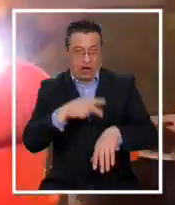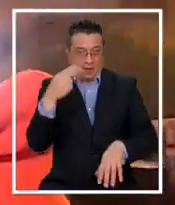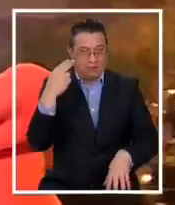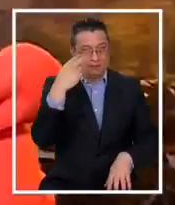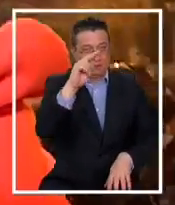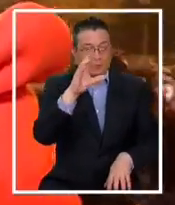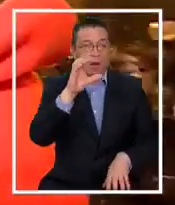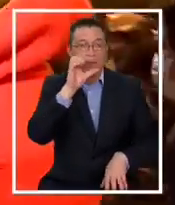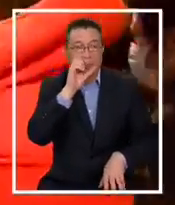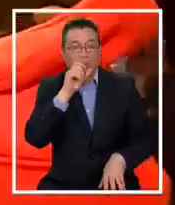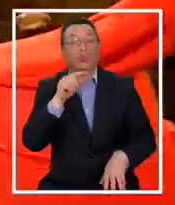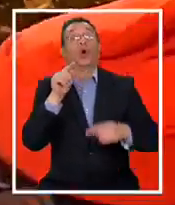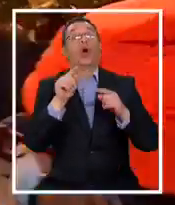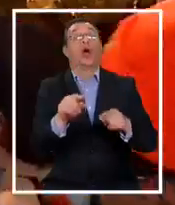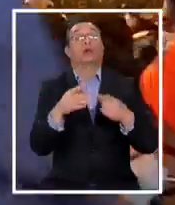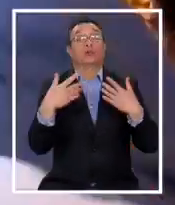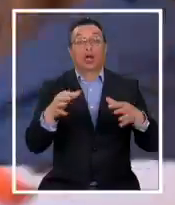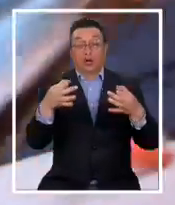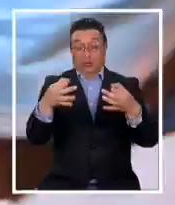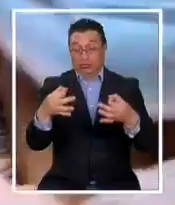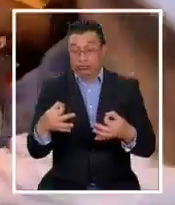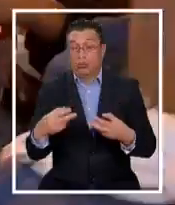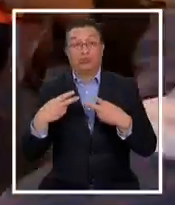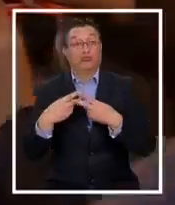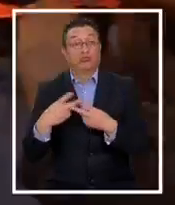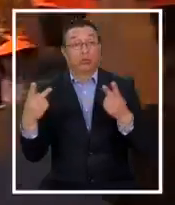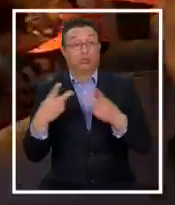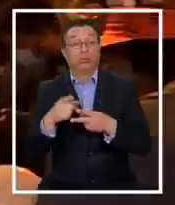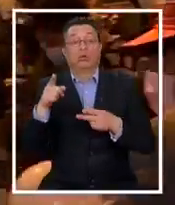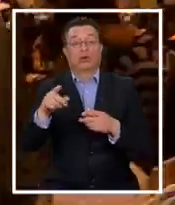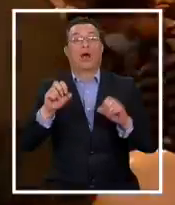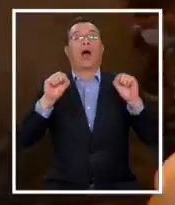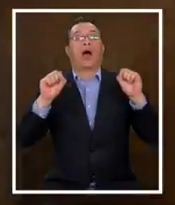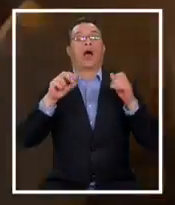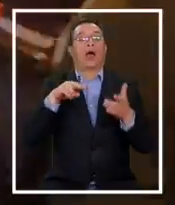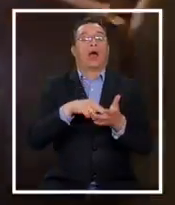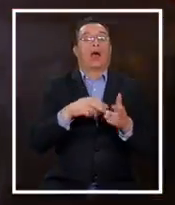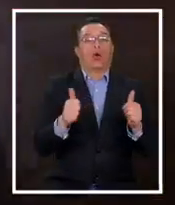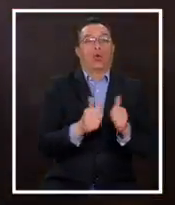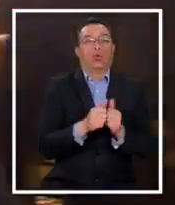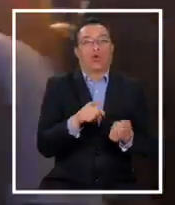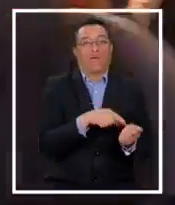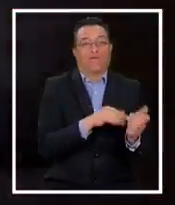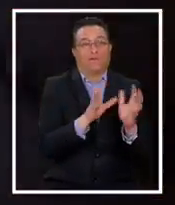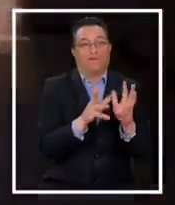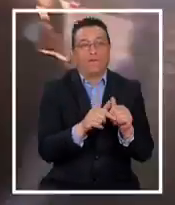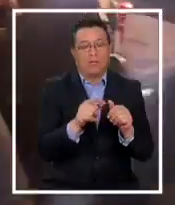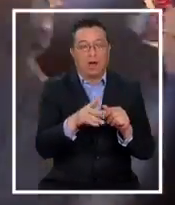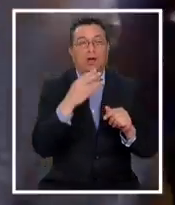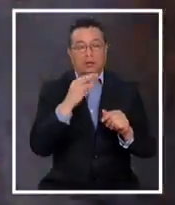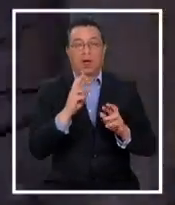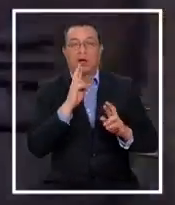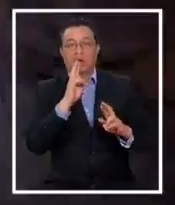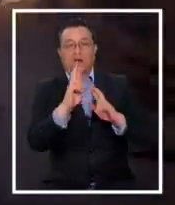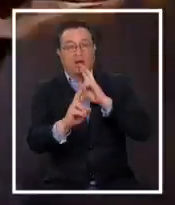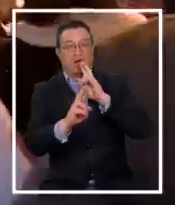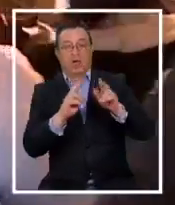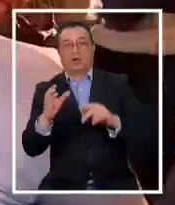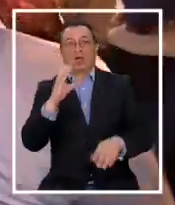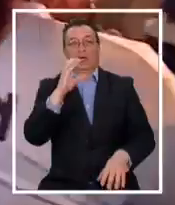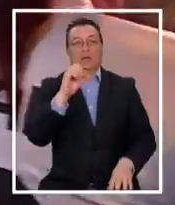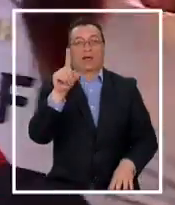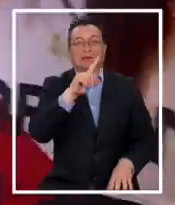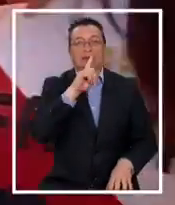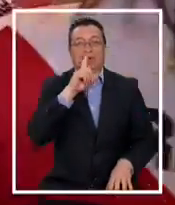embargo una vez se conocieron ya los resultados ella pudo celebrar con su familia también se han dado las reacciones ya de pedro